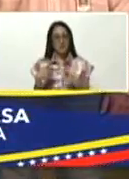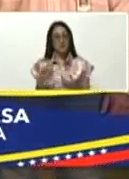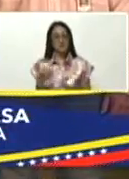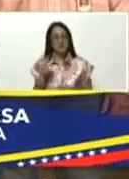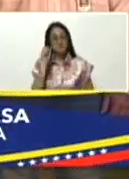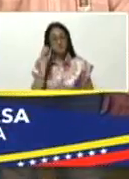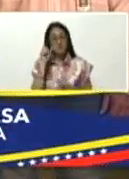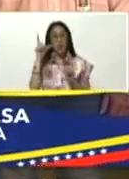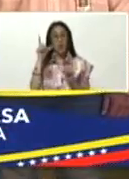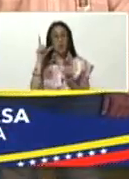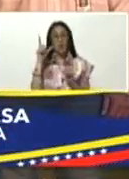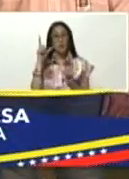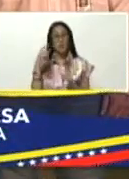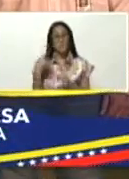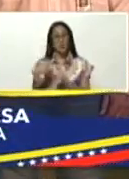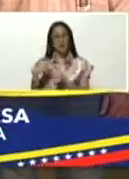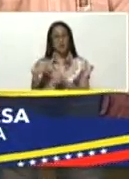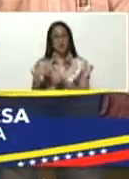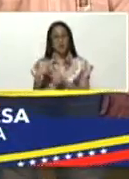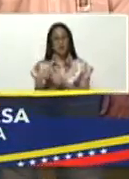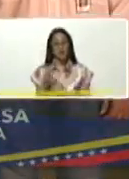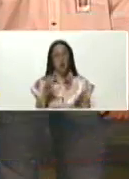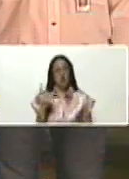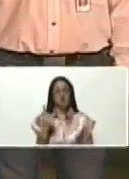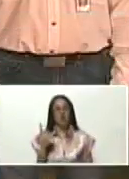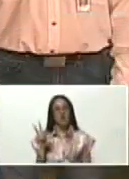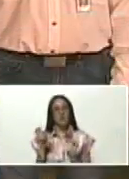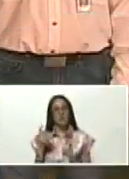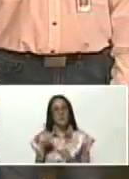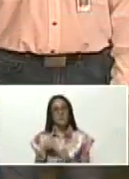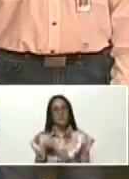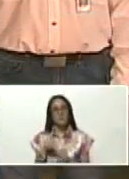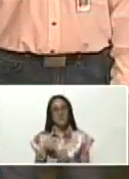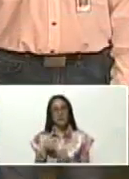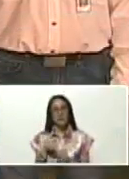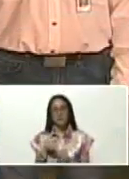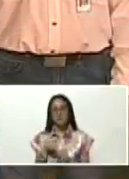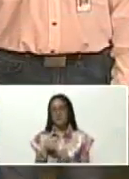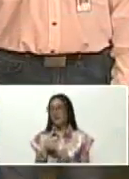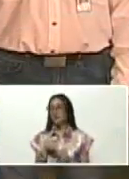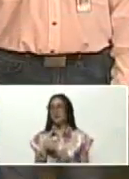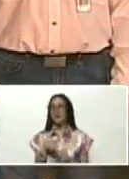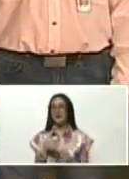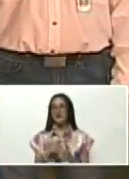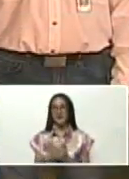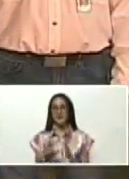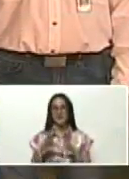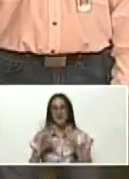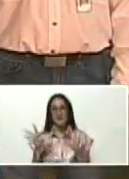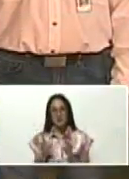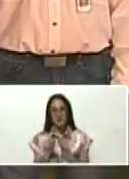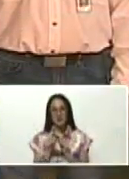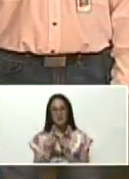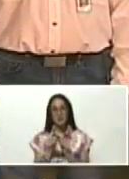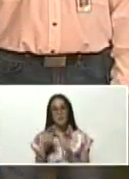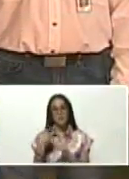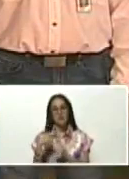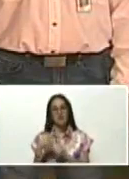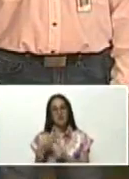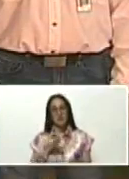fue totalmente positiva, no solamente de la petroquímica. Ellos se fueron de aquí con una impresión totalmente positiva